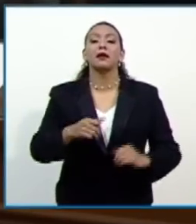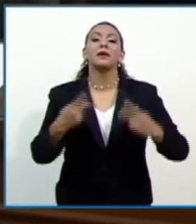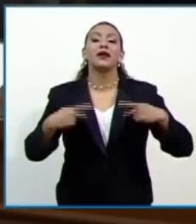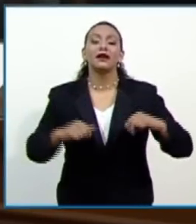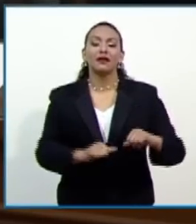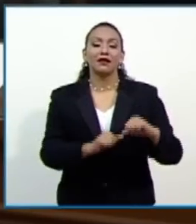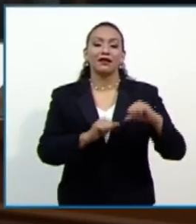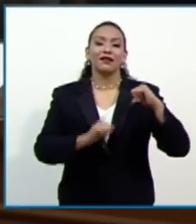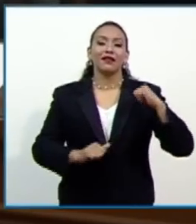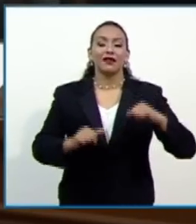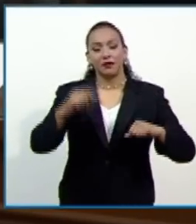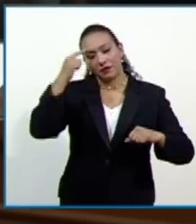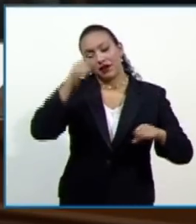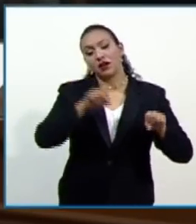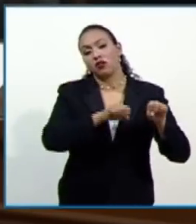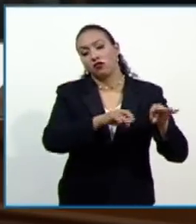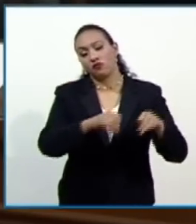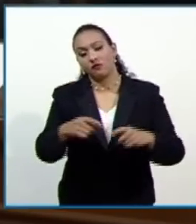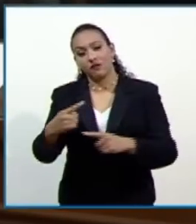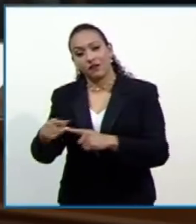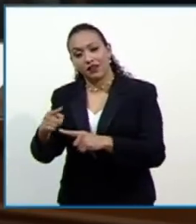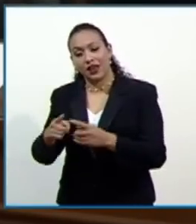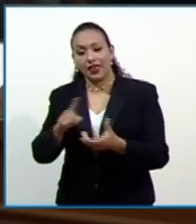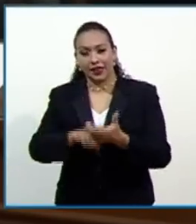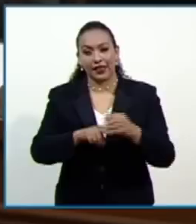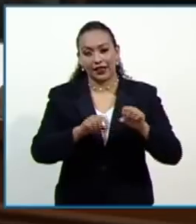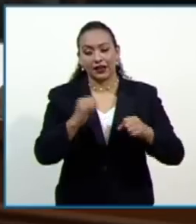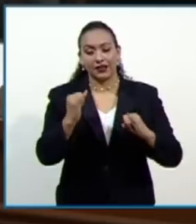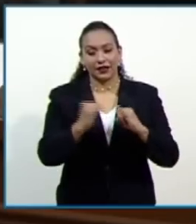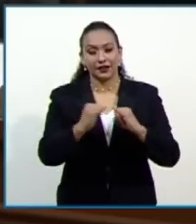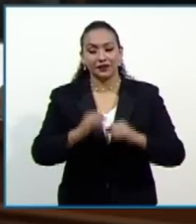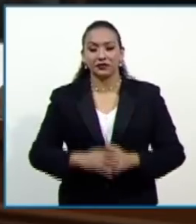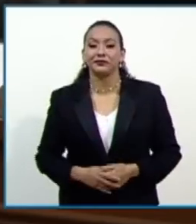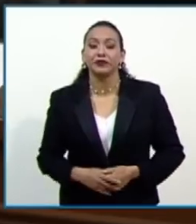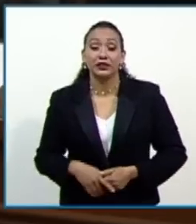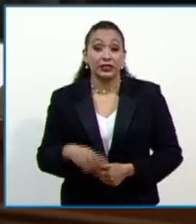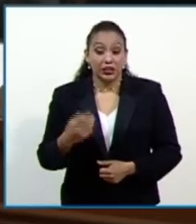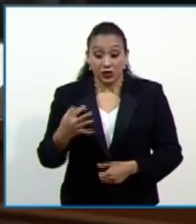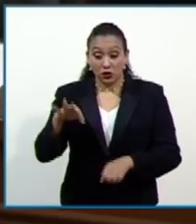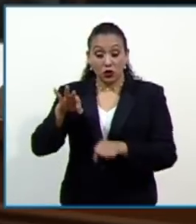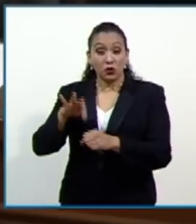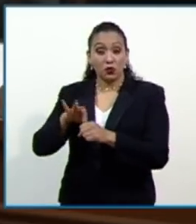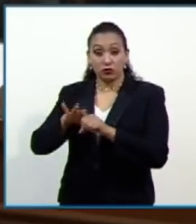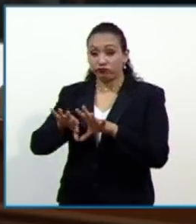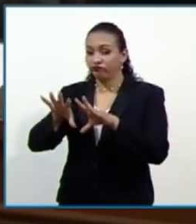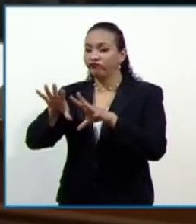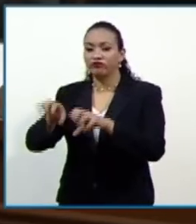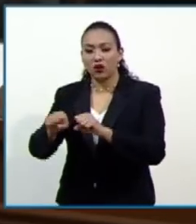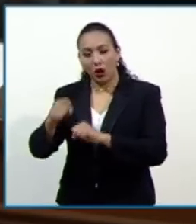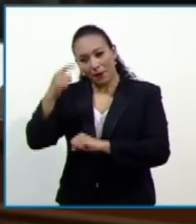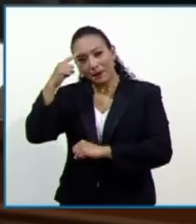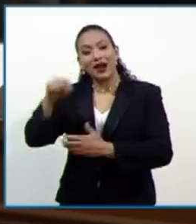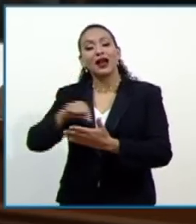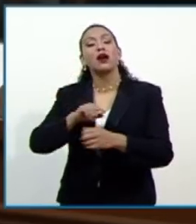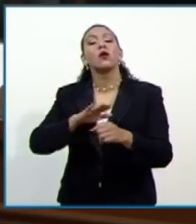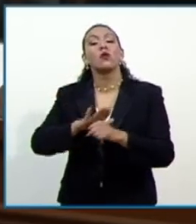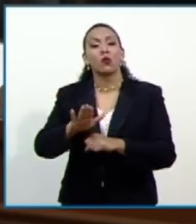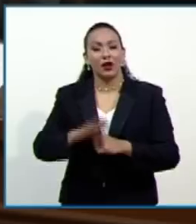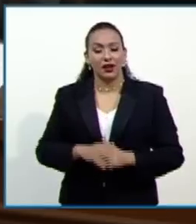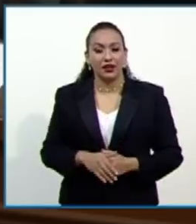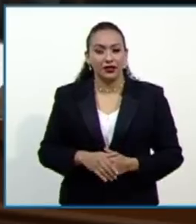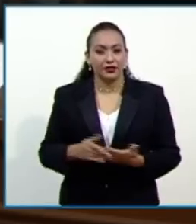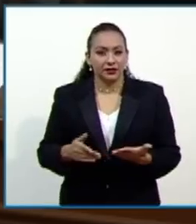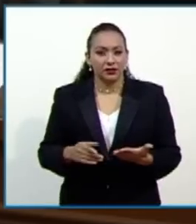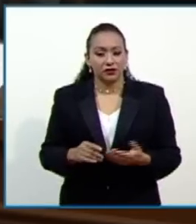y titulares de unidades técnicas del propio instituto, y tampoco alcanzó la votación para invalidar las disposiciones relativas